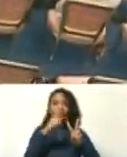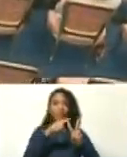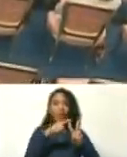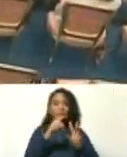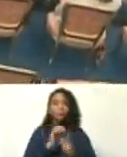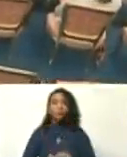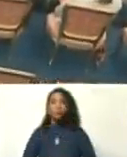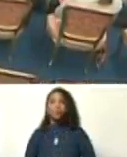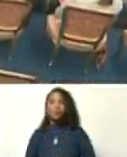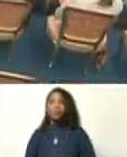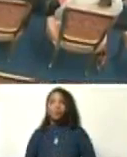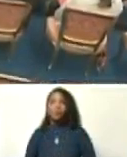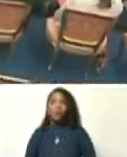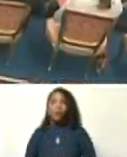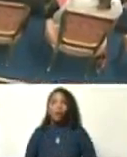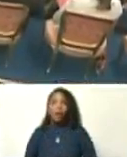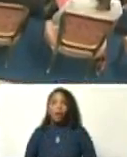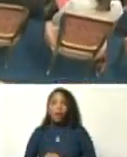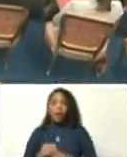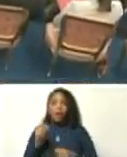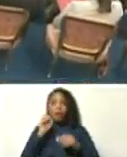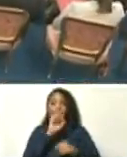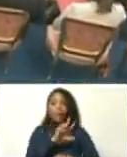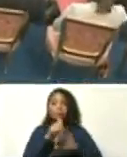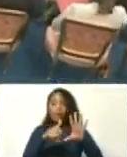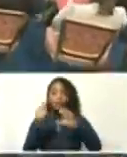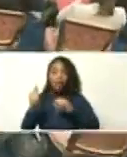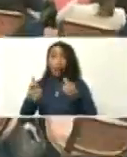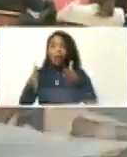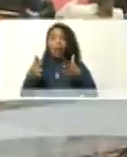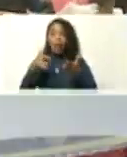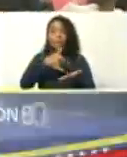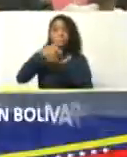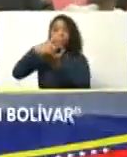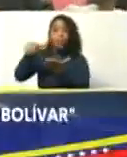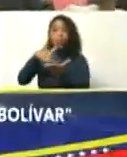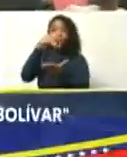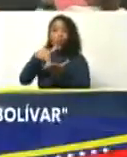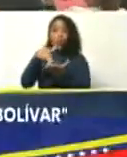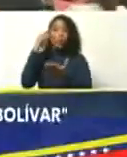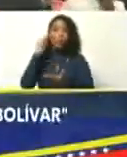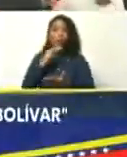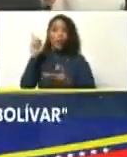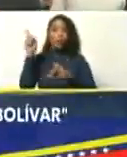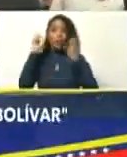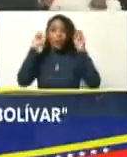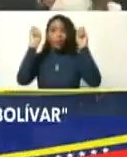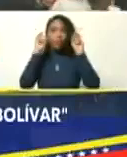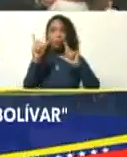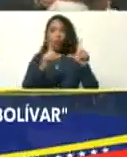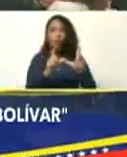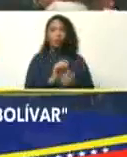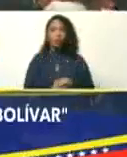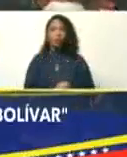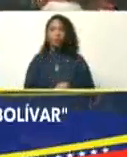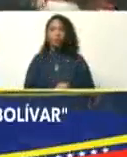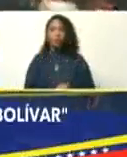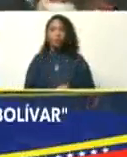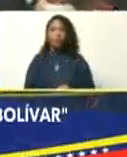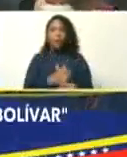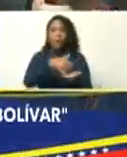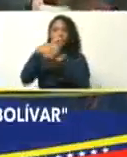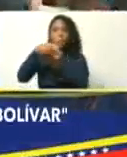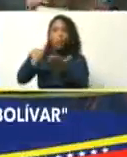Televisión 360, ganador entonces de este Premio Nacional de Periodismo. Mención en la categoría Televisión. De Periodismo en Televisión.